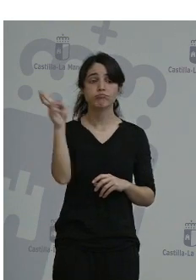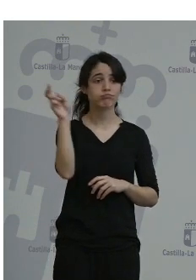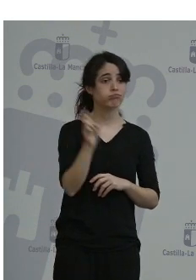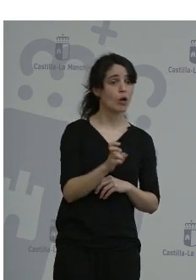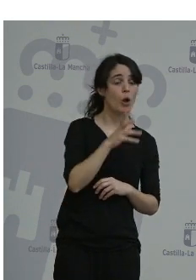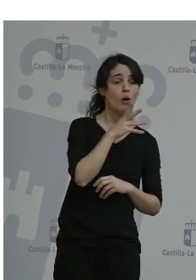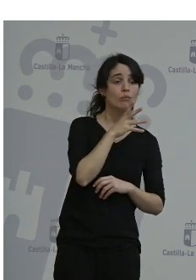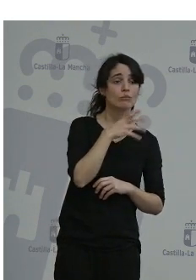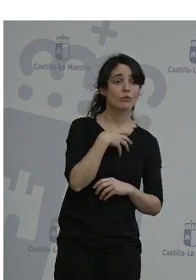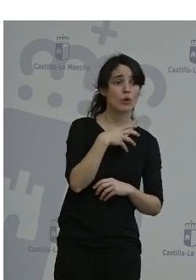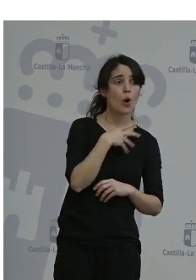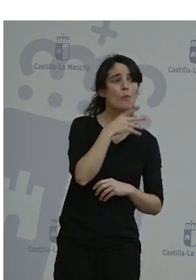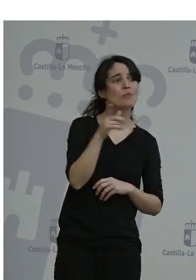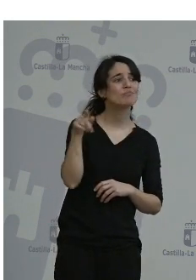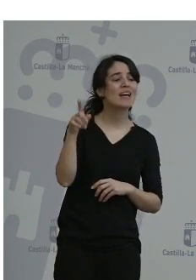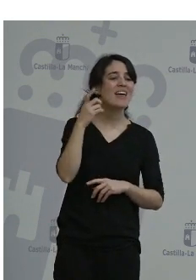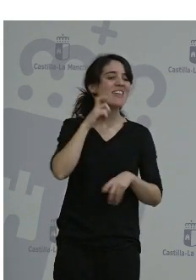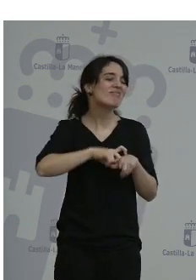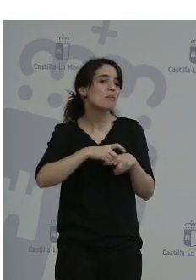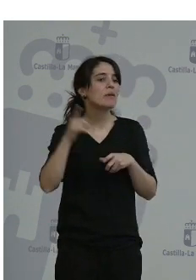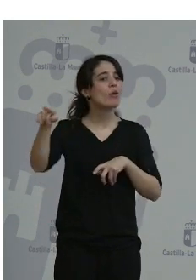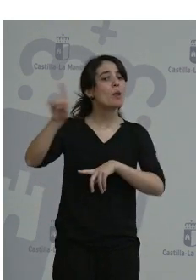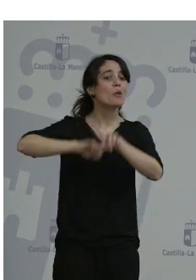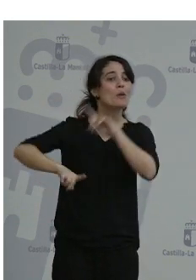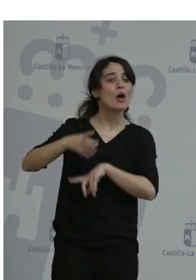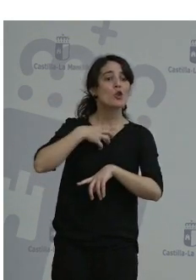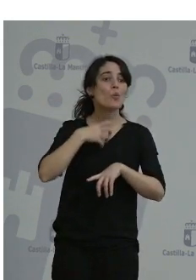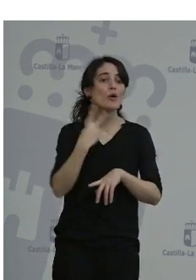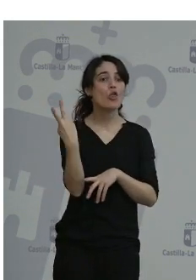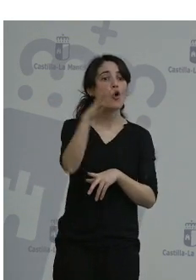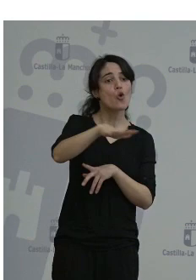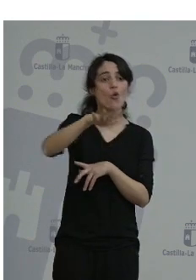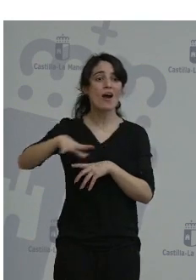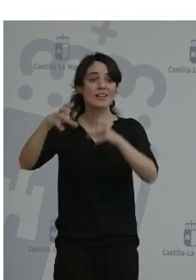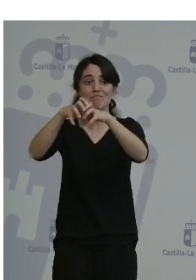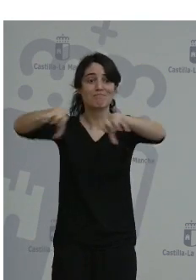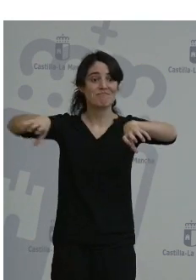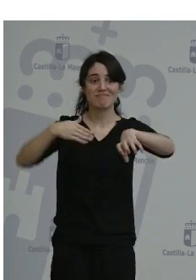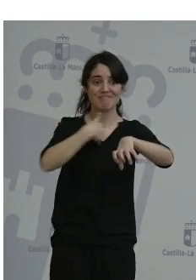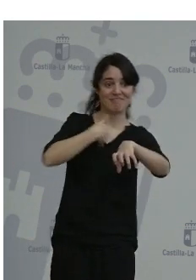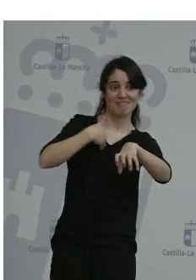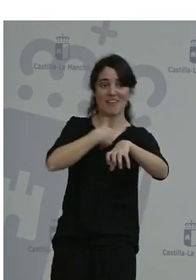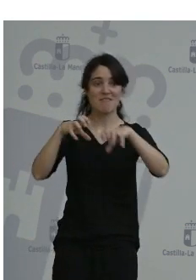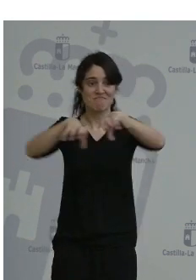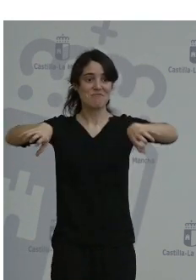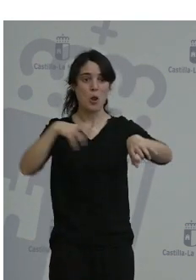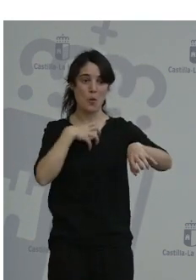casos de problemas de tener que estar en dos sitios a la vez y, de momento, de momento eso es prácticamente